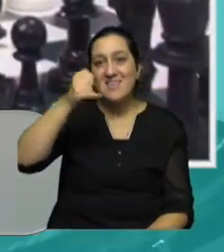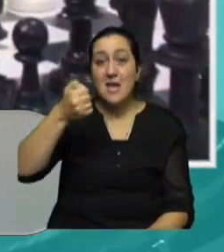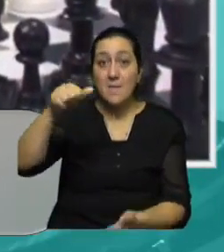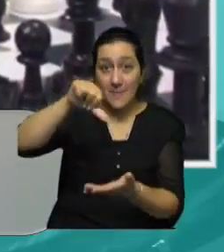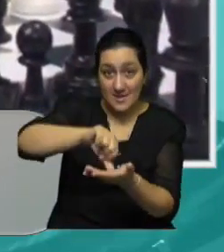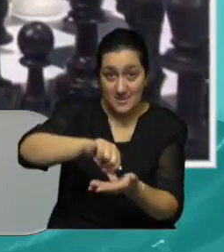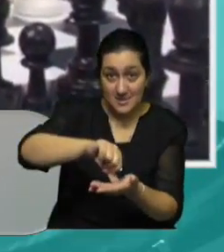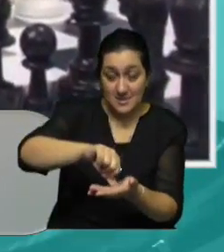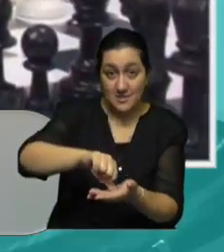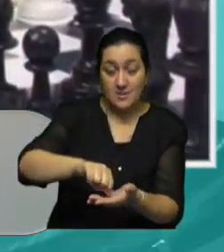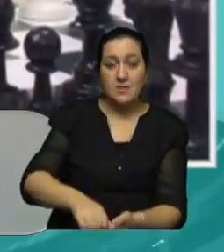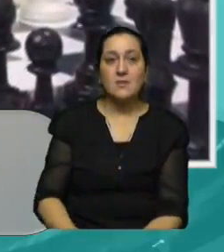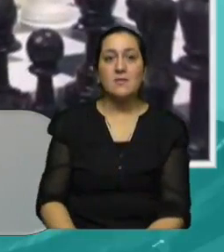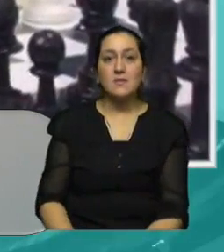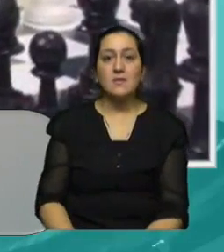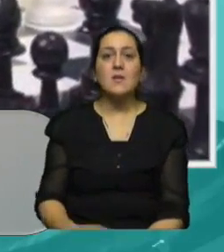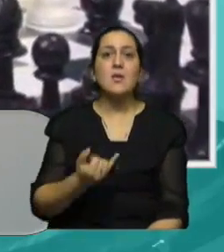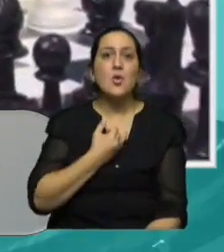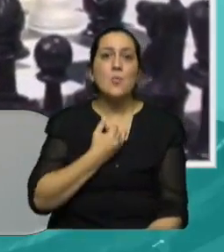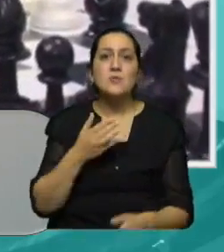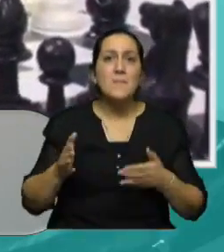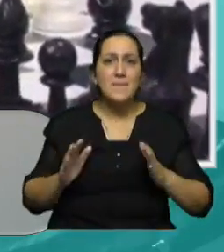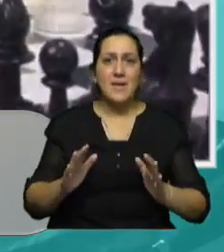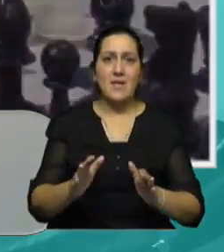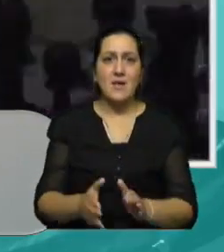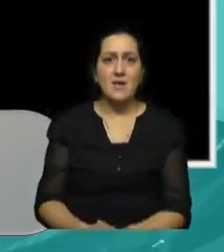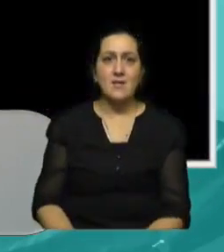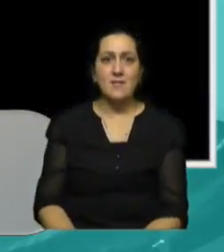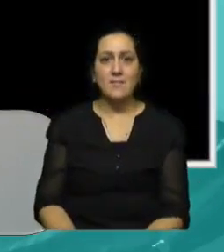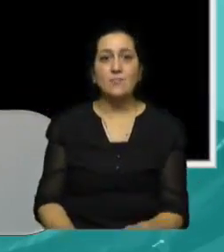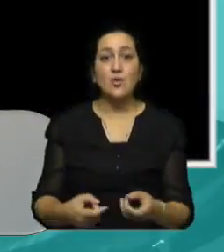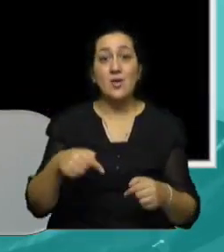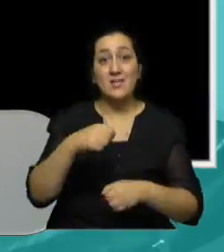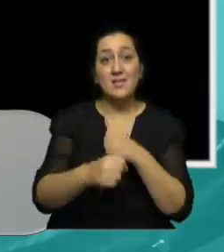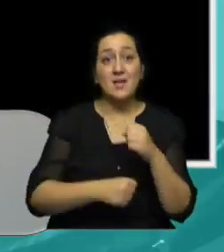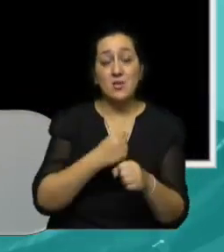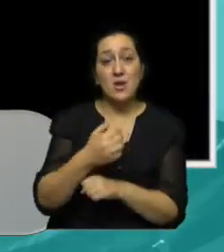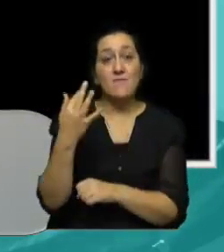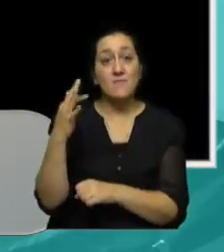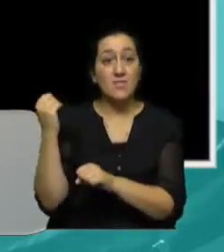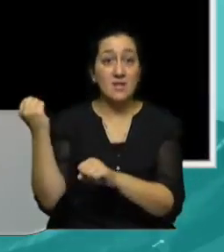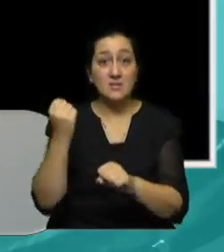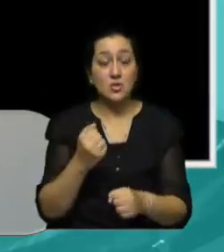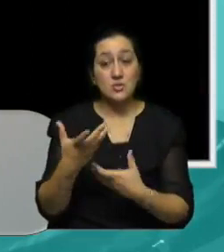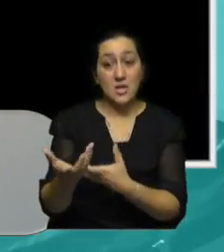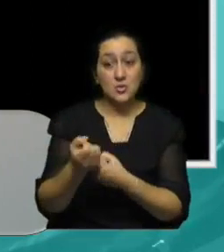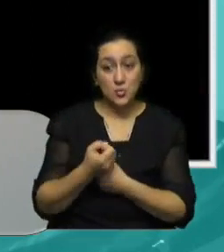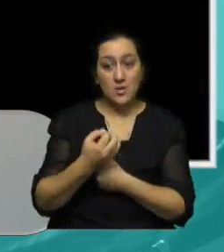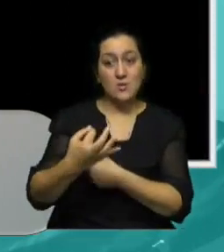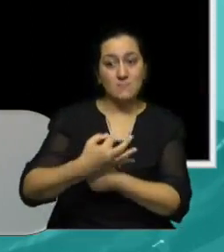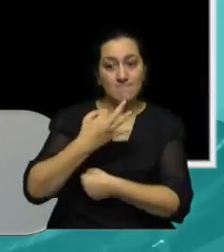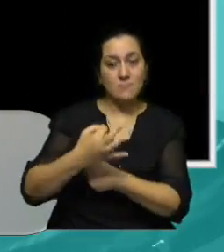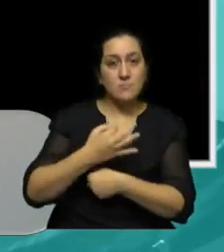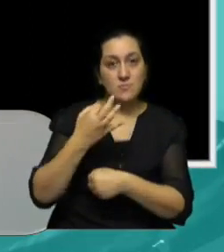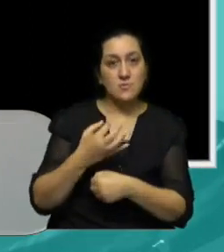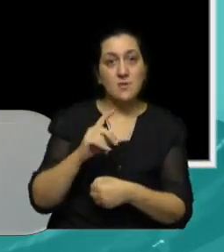en Budapest. ¿Y cómo se entrena para una Olimpiada de ajedrez? Bueno, este año la federación nos va a ayudar con clases y el año que